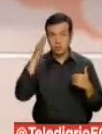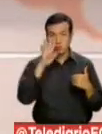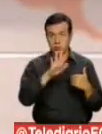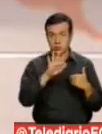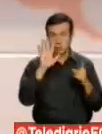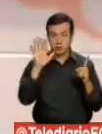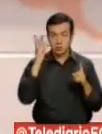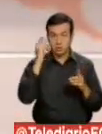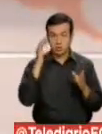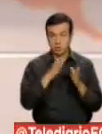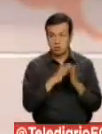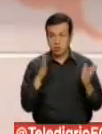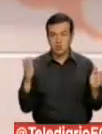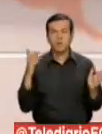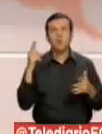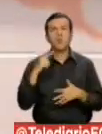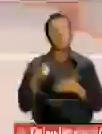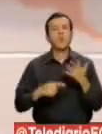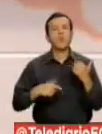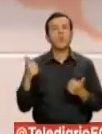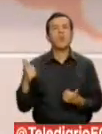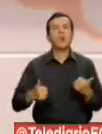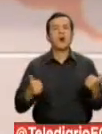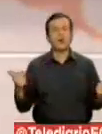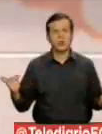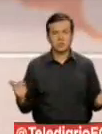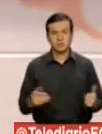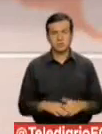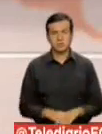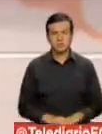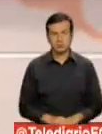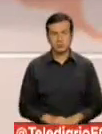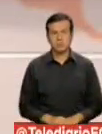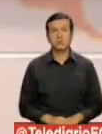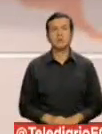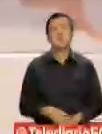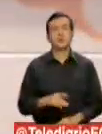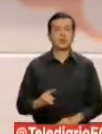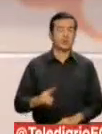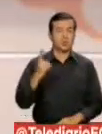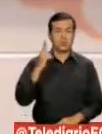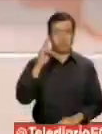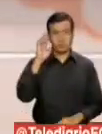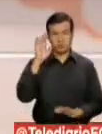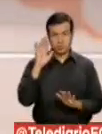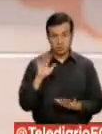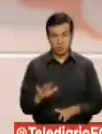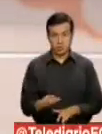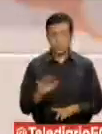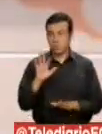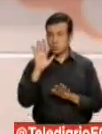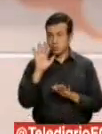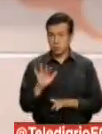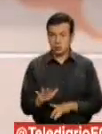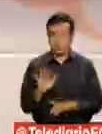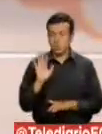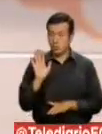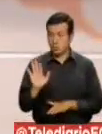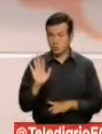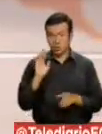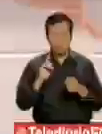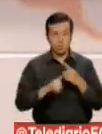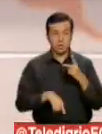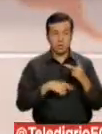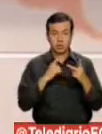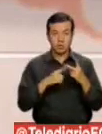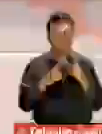56 días. ¿A qué actos se refiere puntualmente? Realmente se quiere llegar solamente a secretarios, se quiere llegar